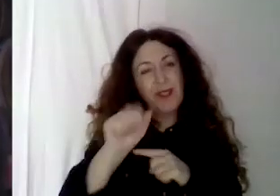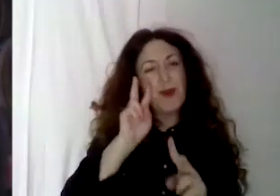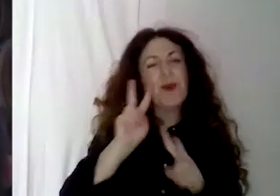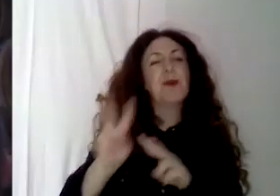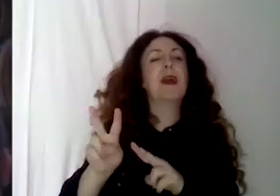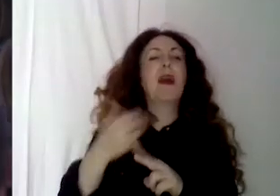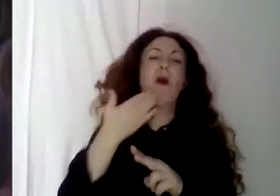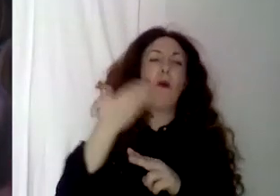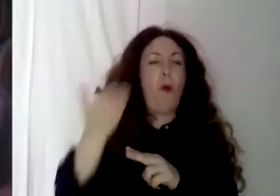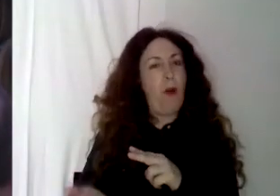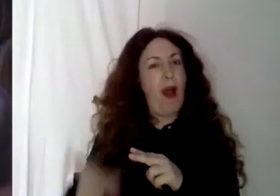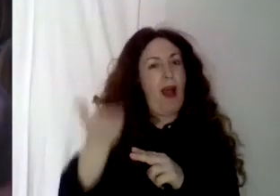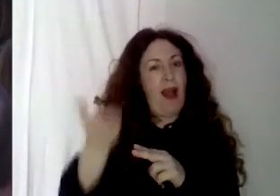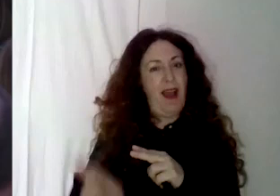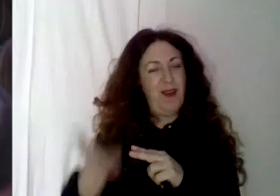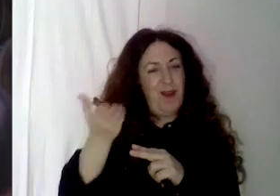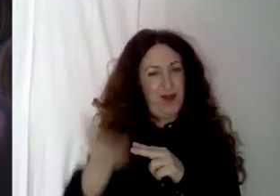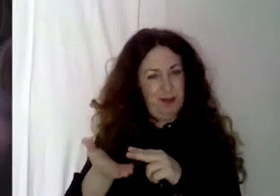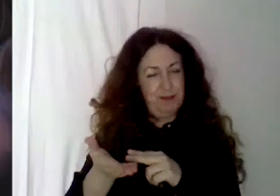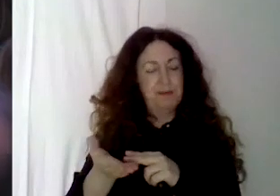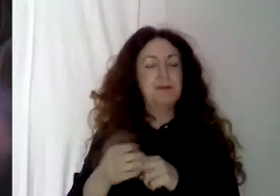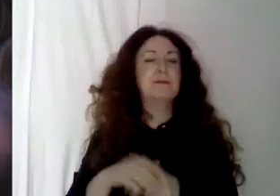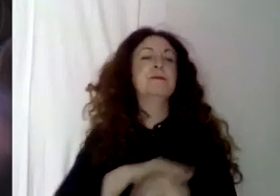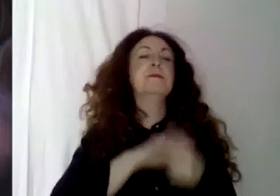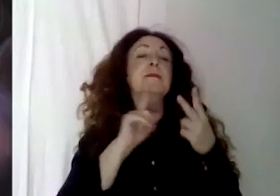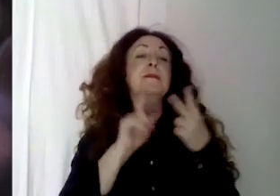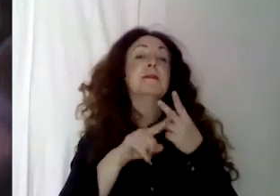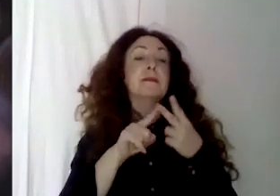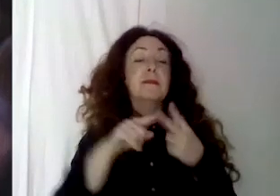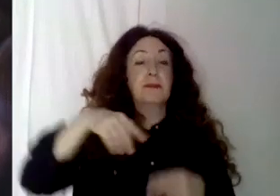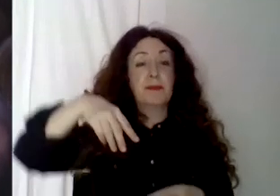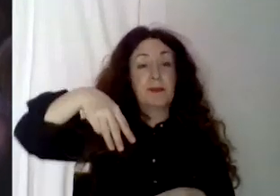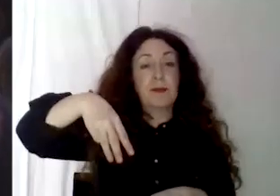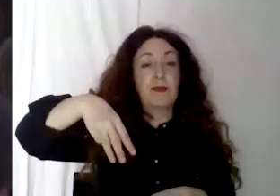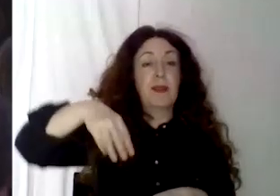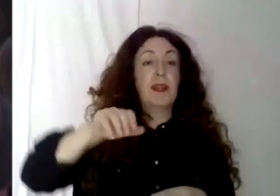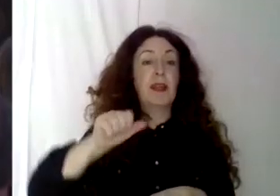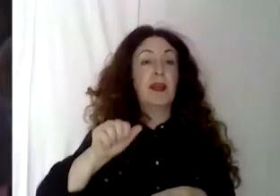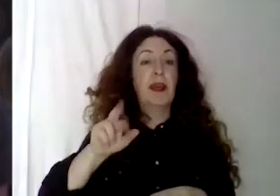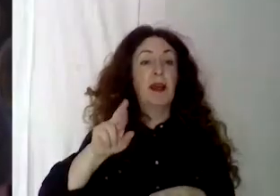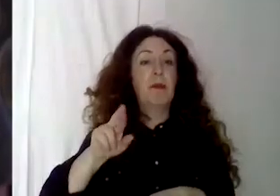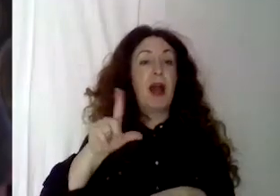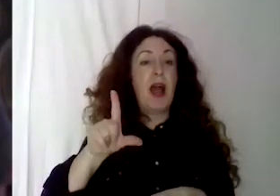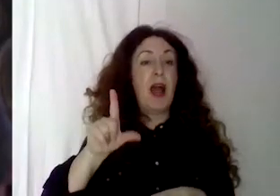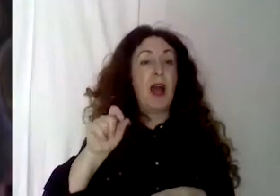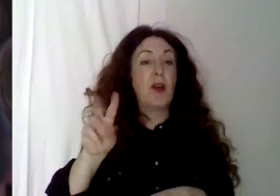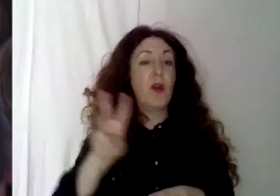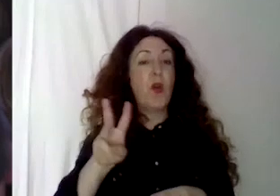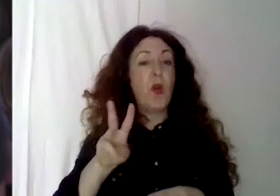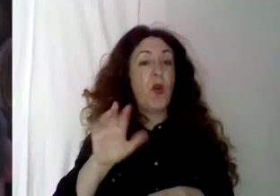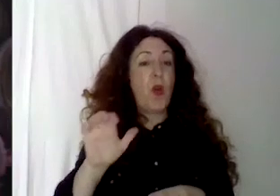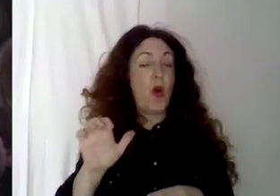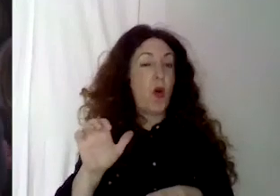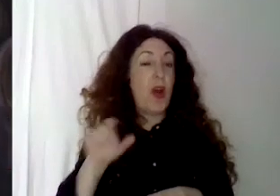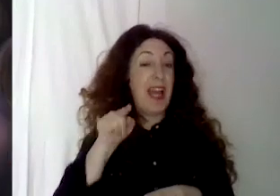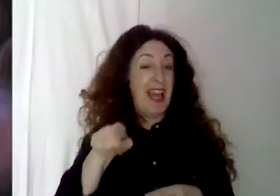Otro caso distinto es el caso que hemos visto de Marlowe a través de estas sesiones. Un hombre que en el